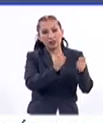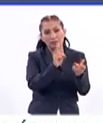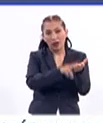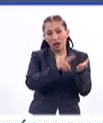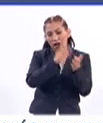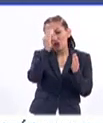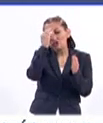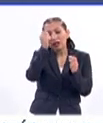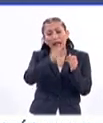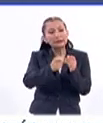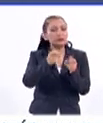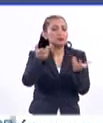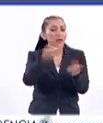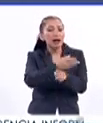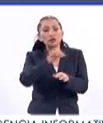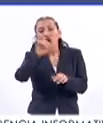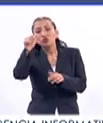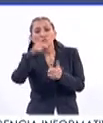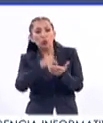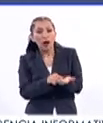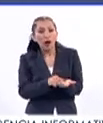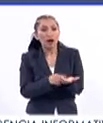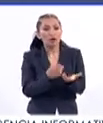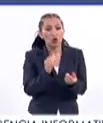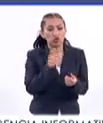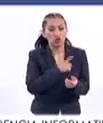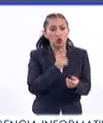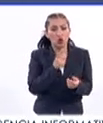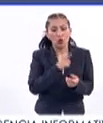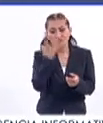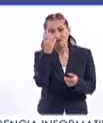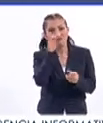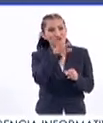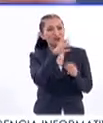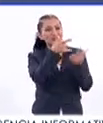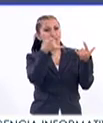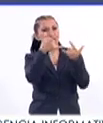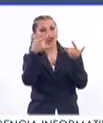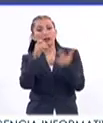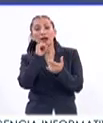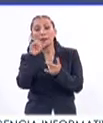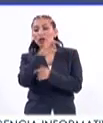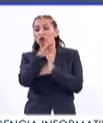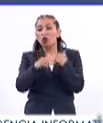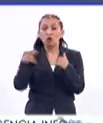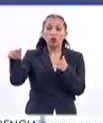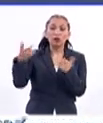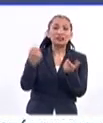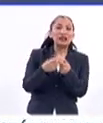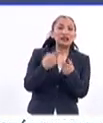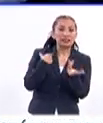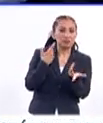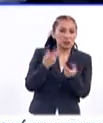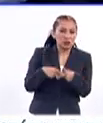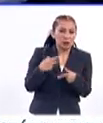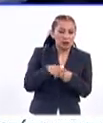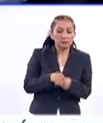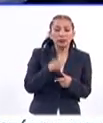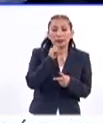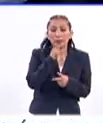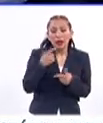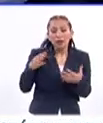pena conocer qué es lo que está ocurriendo, no solamente estéticamente, sino en todos los sentidos. Y eso hay